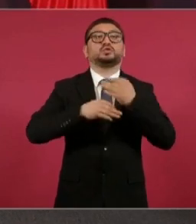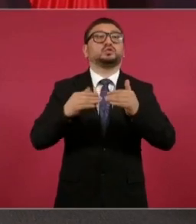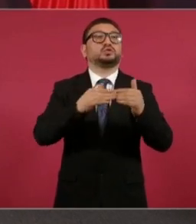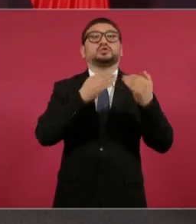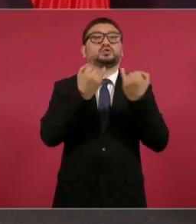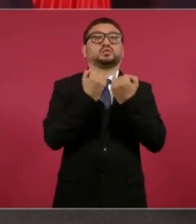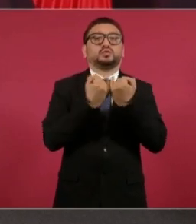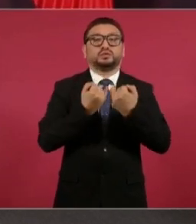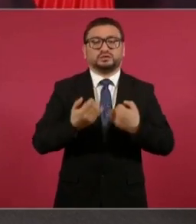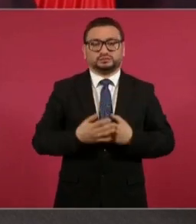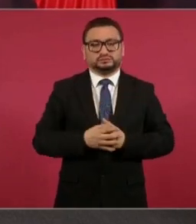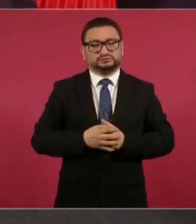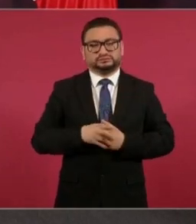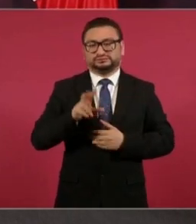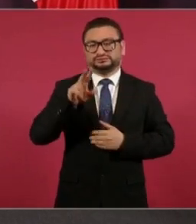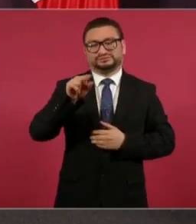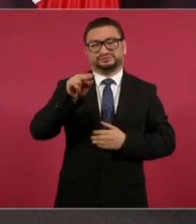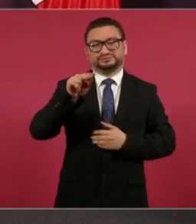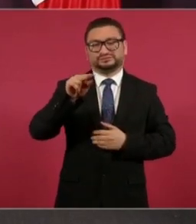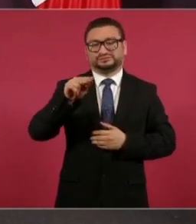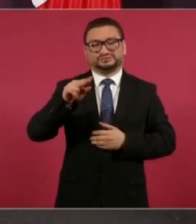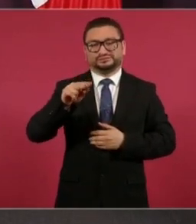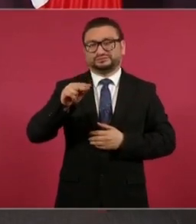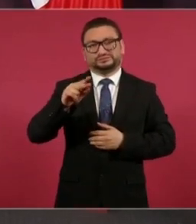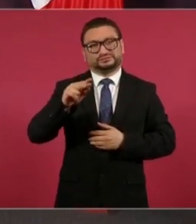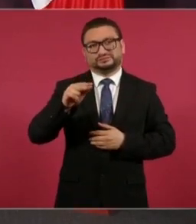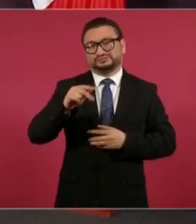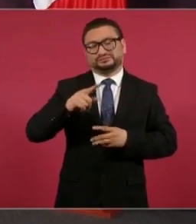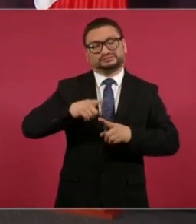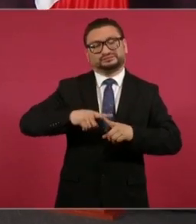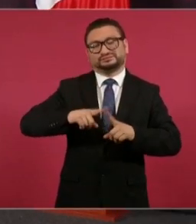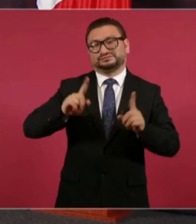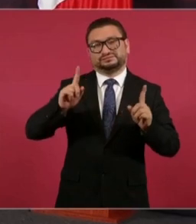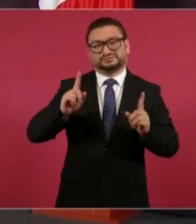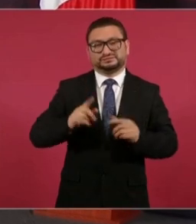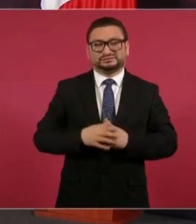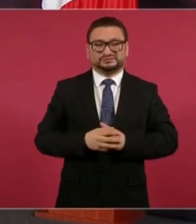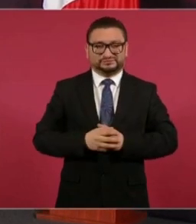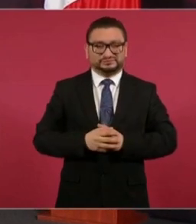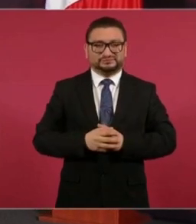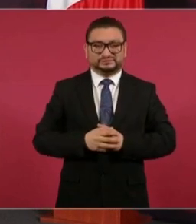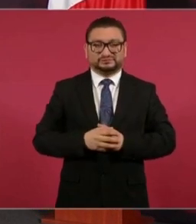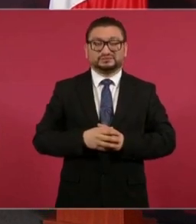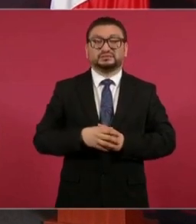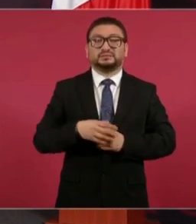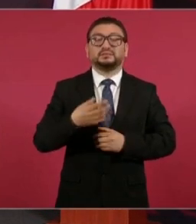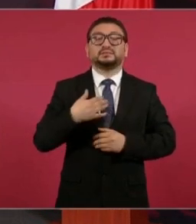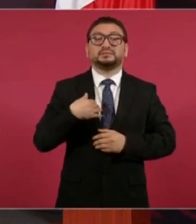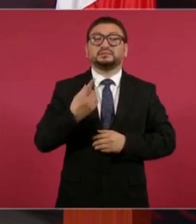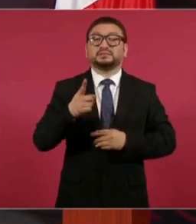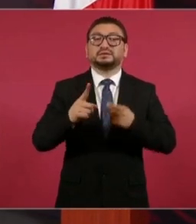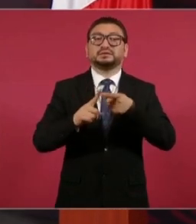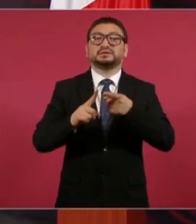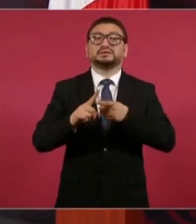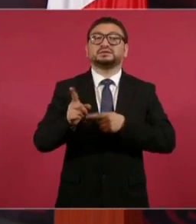iguales no primo hermano lo que diga mi